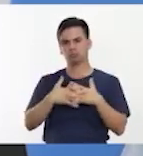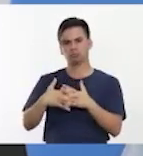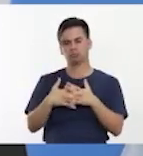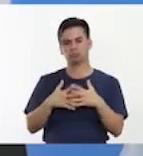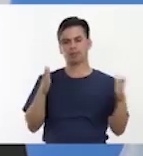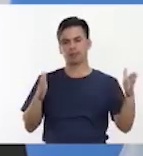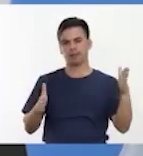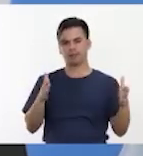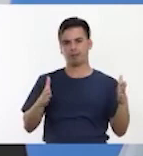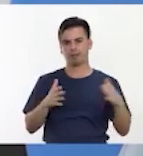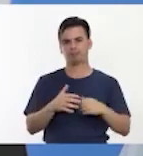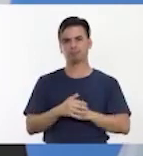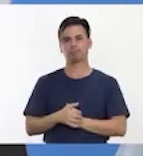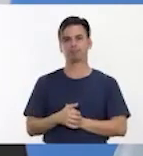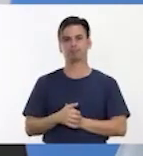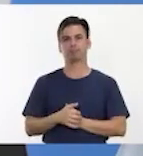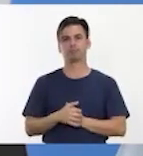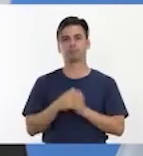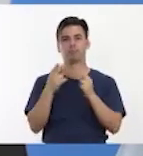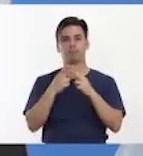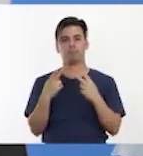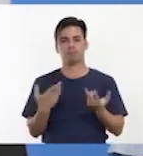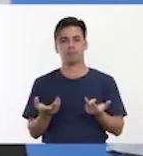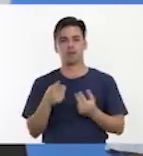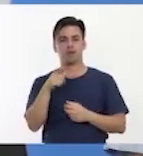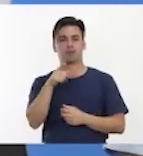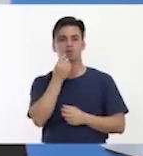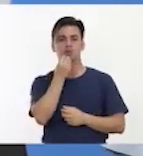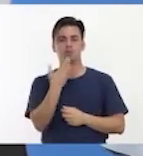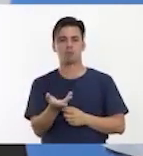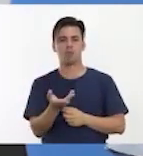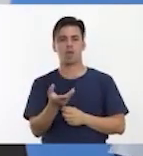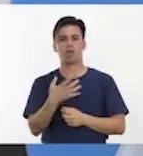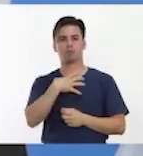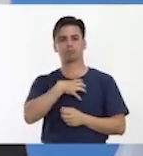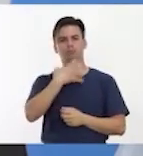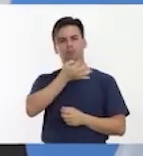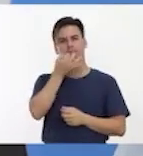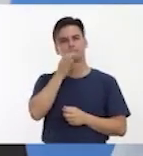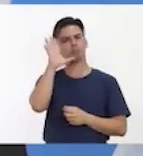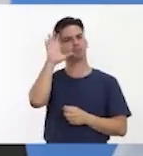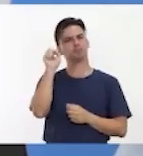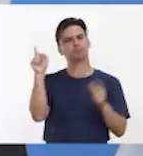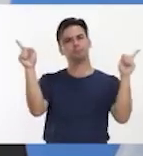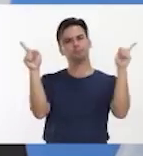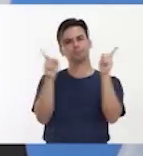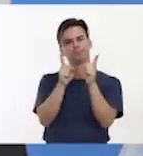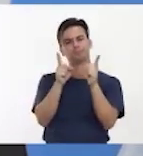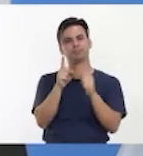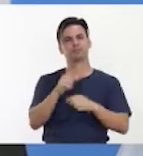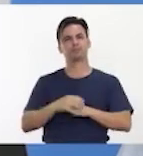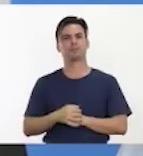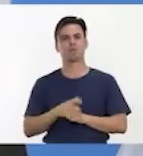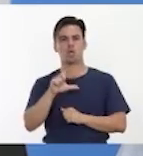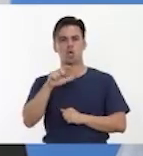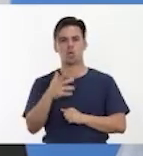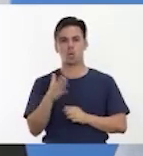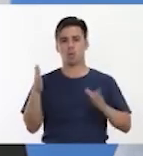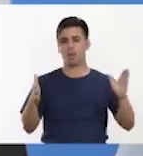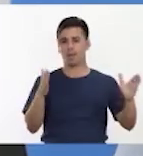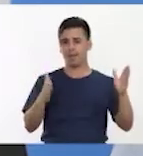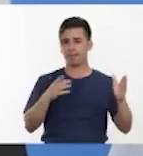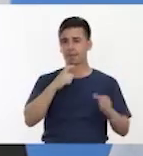mismas, para que tengan un panorama más completo de